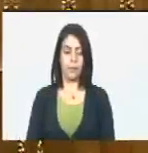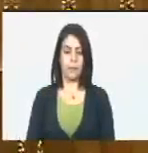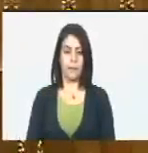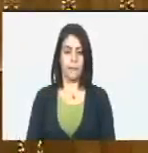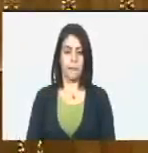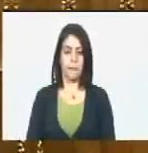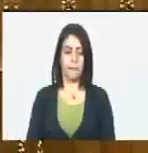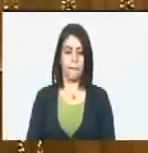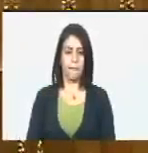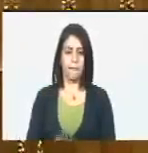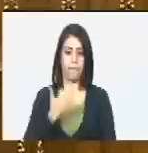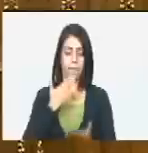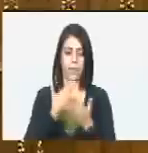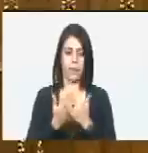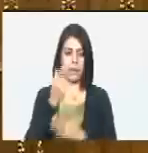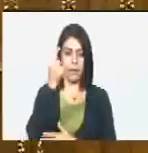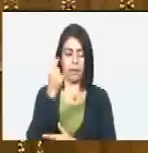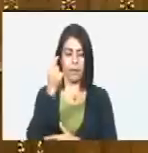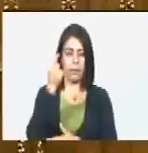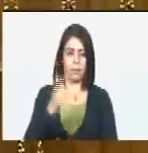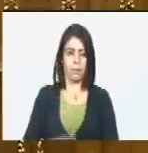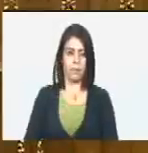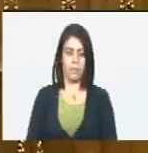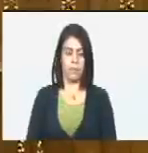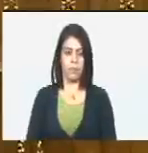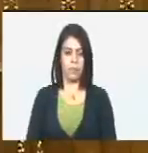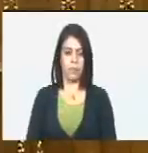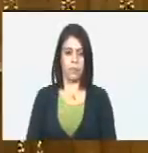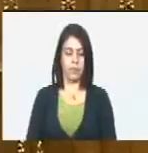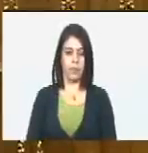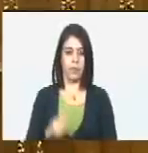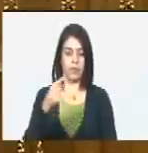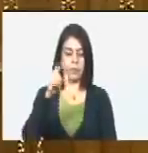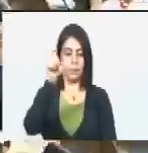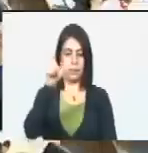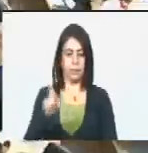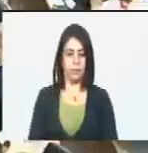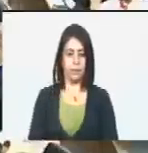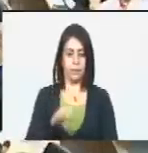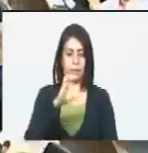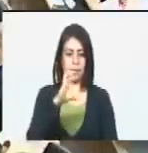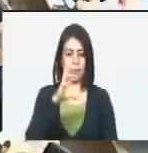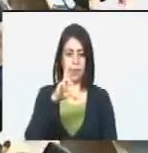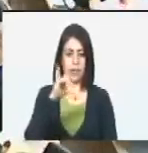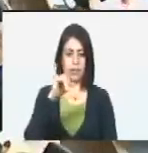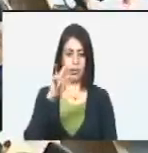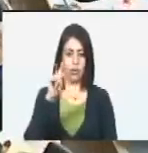Gracias, diputado. Voy a dejar en el derecho de palabra al diputado Cristóbal Jiménez.